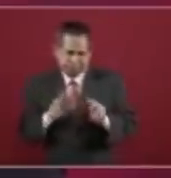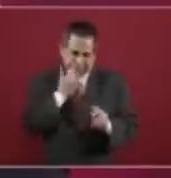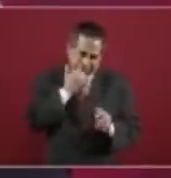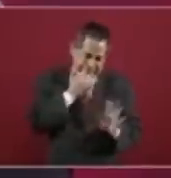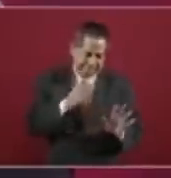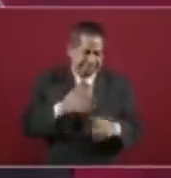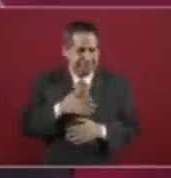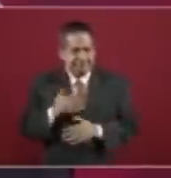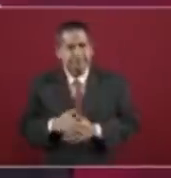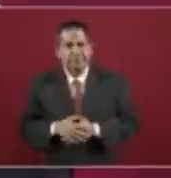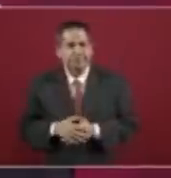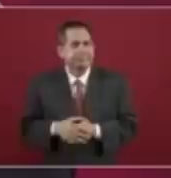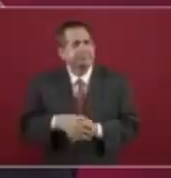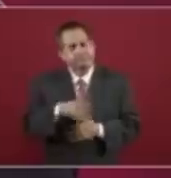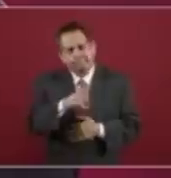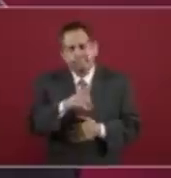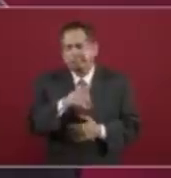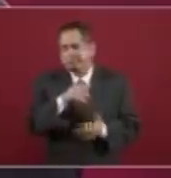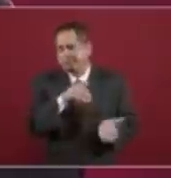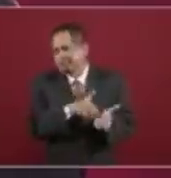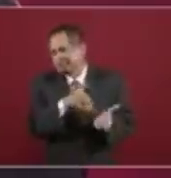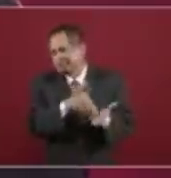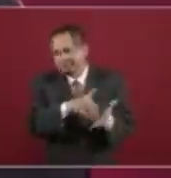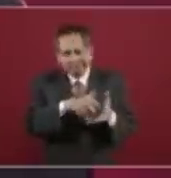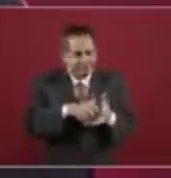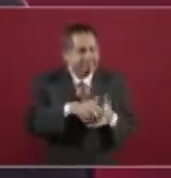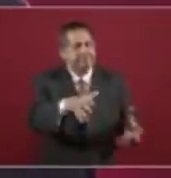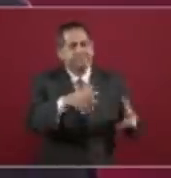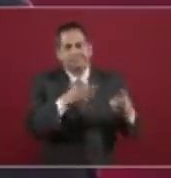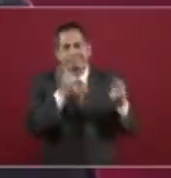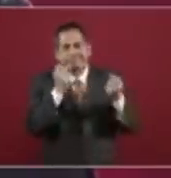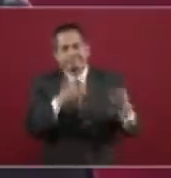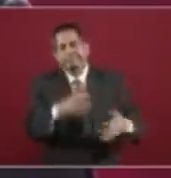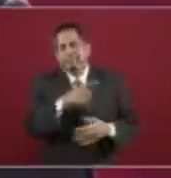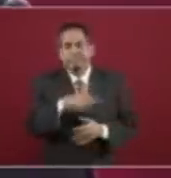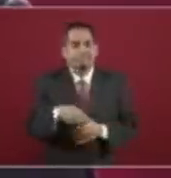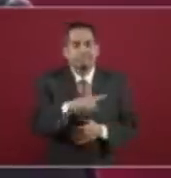Pero sí son miles. Y